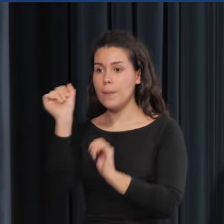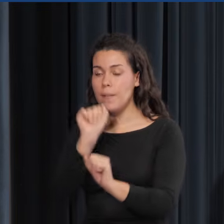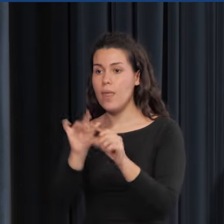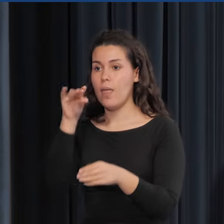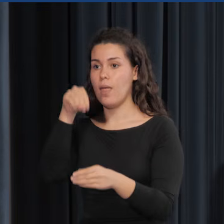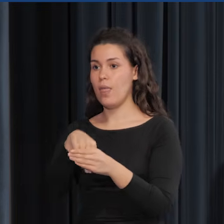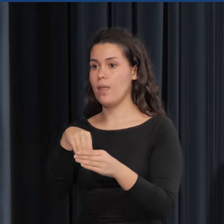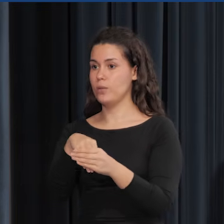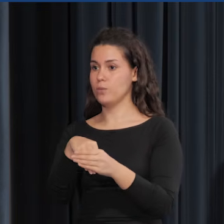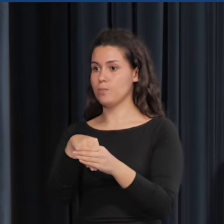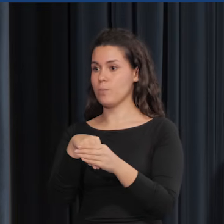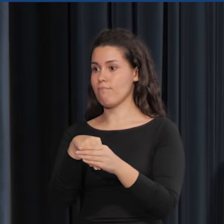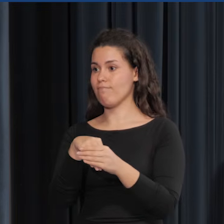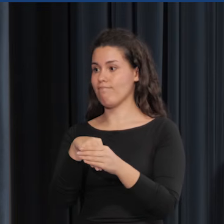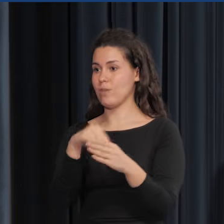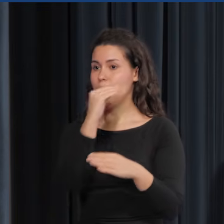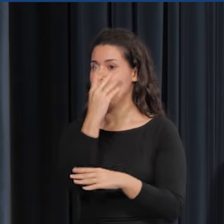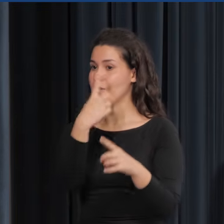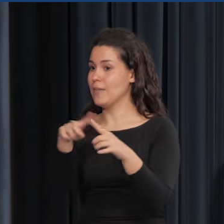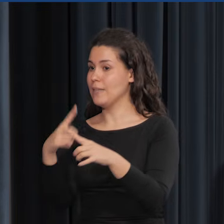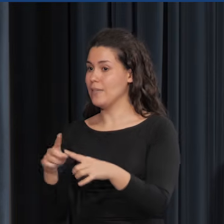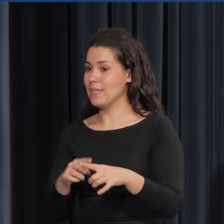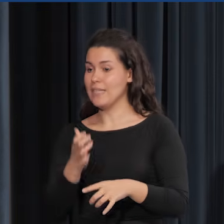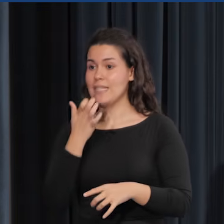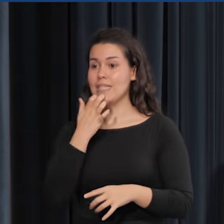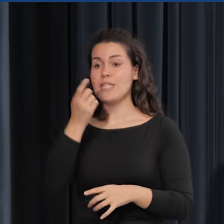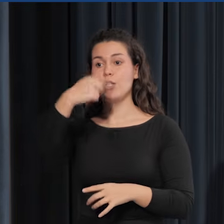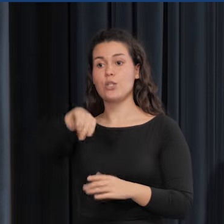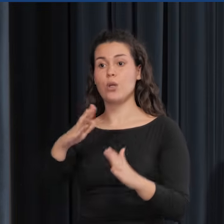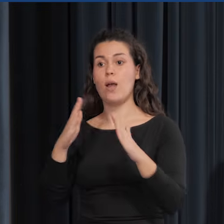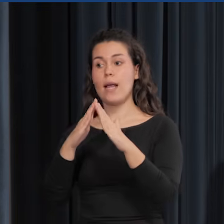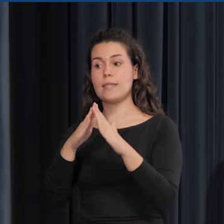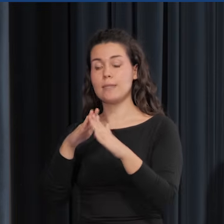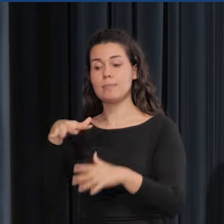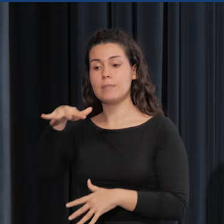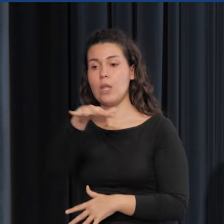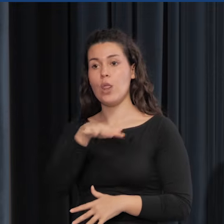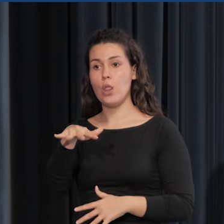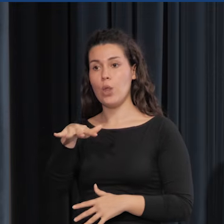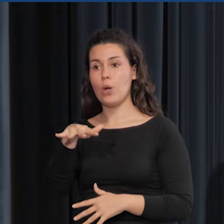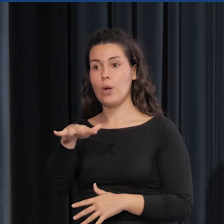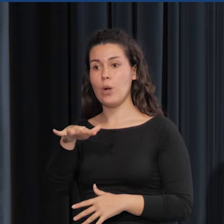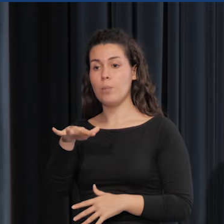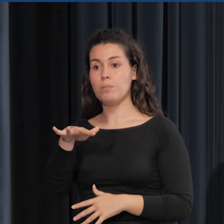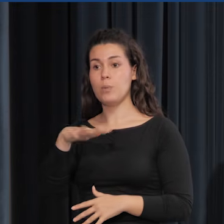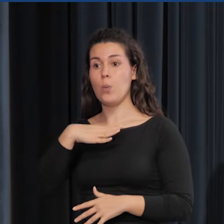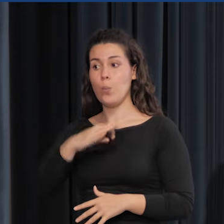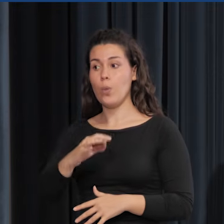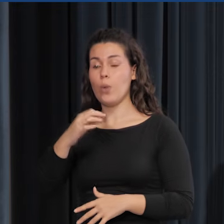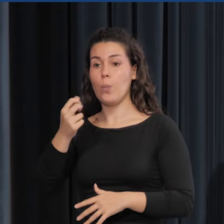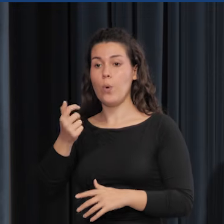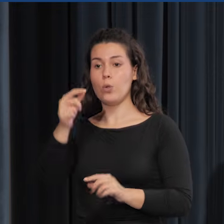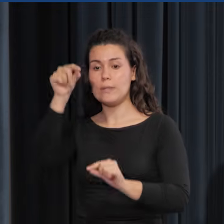compuestos orgánicos volátiles, si nuestra casa está ubicada en una zona donde puede haber granito que puede emitir